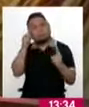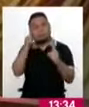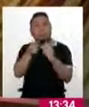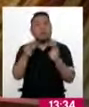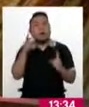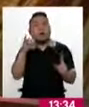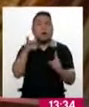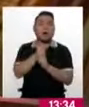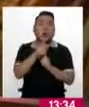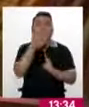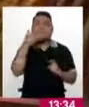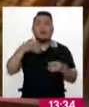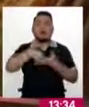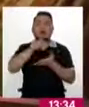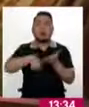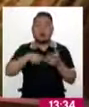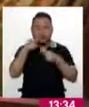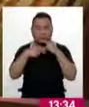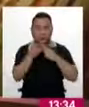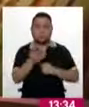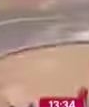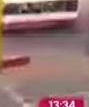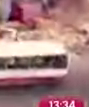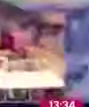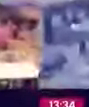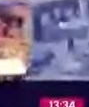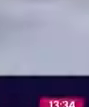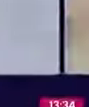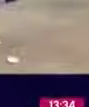mejores contratos aquí los detalles